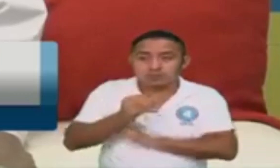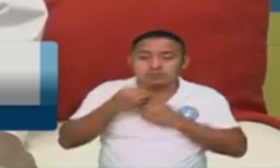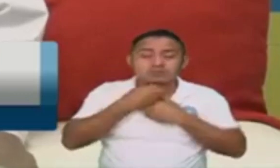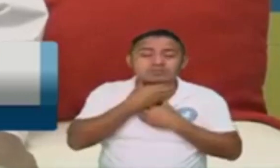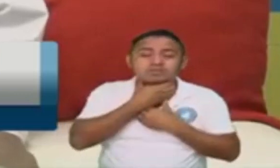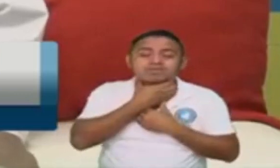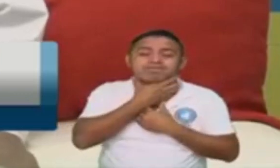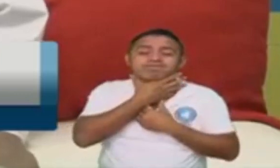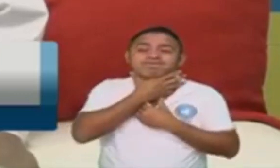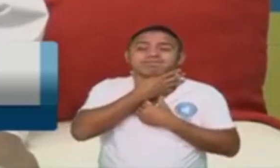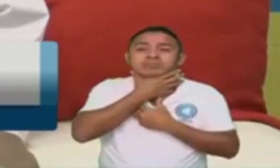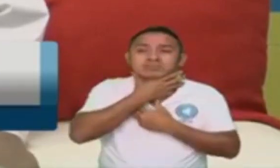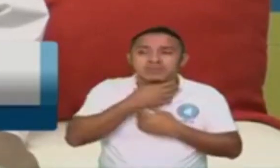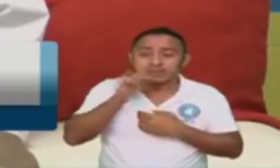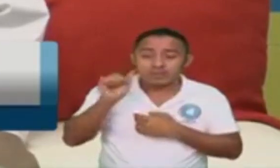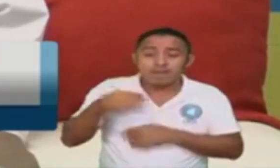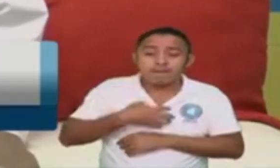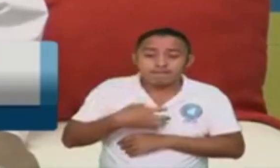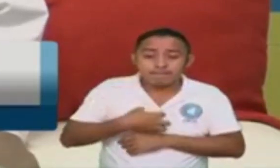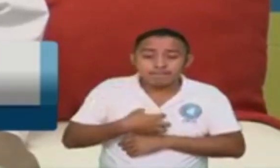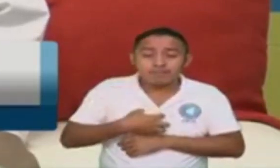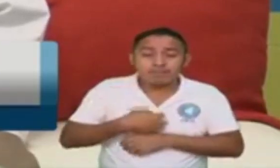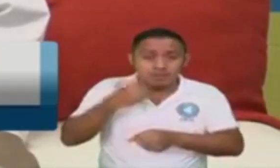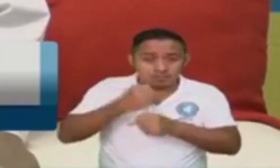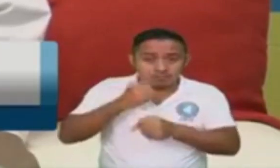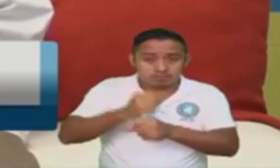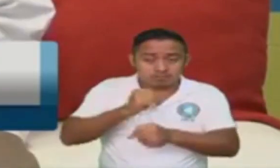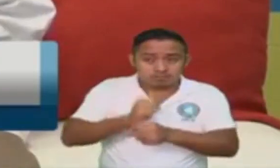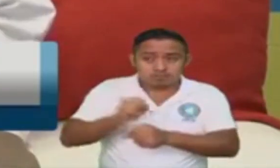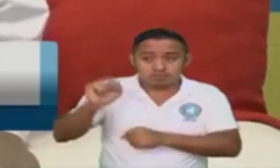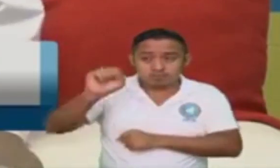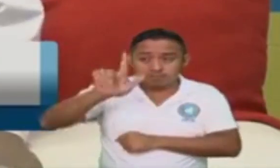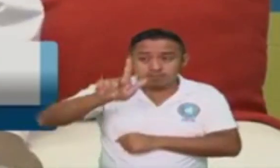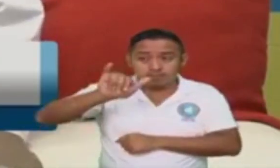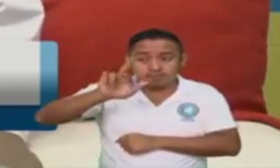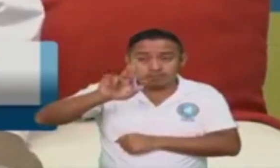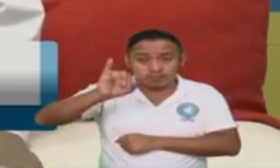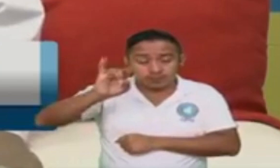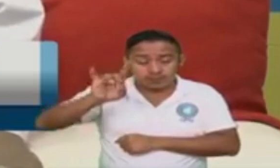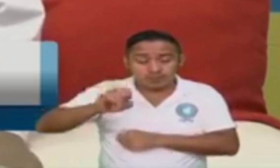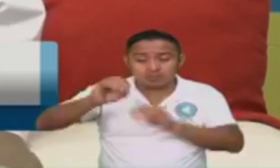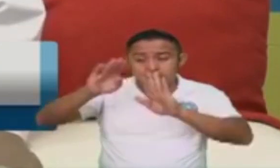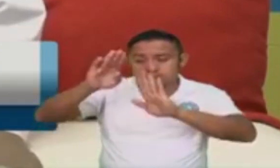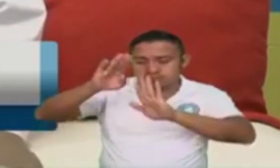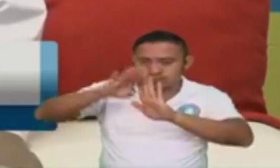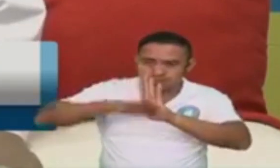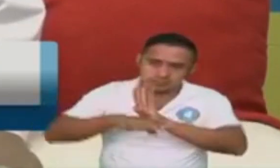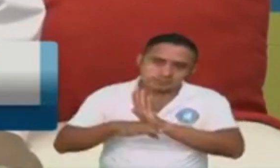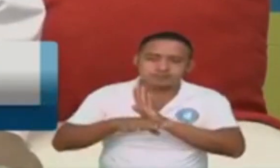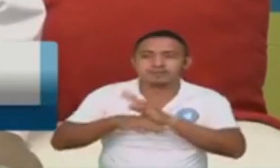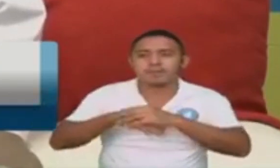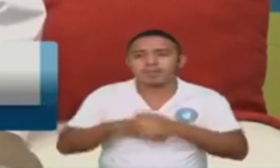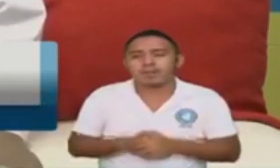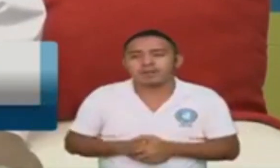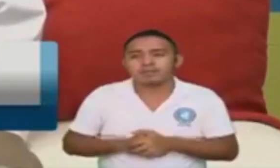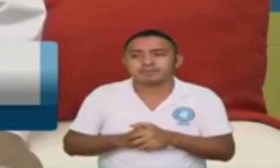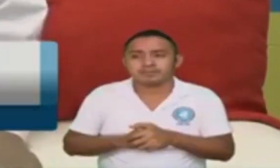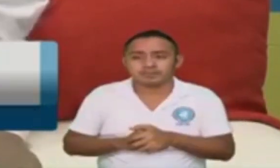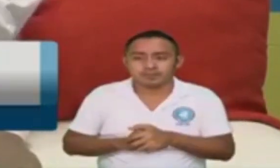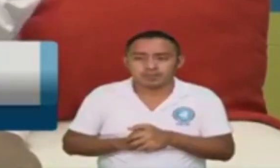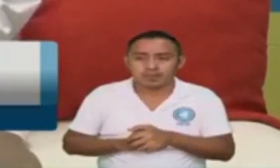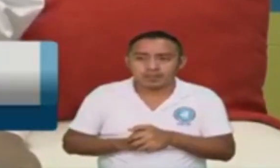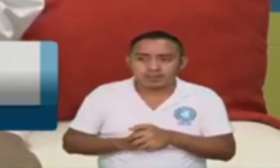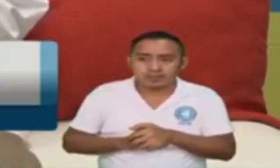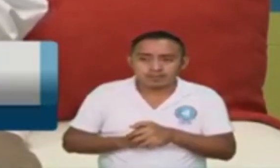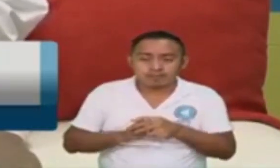el funcionamiento de la glándula se vaya perdiendo. Ese crecimiento puede producirte que la glándula se degenere, a